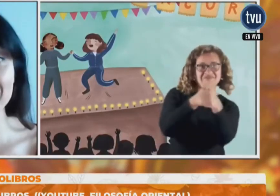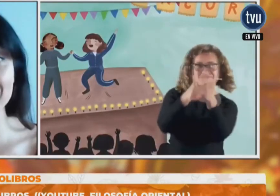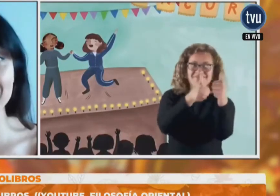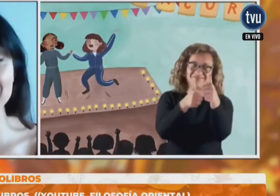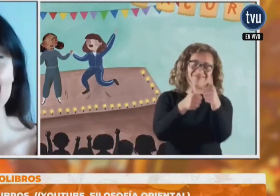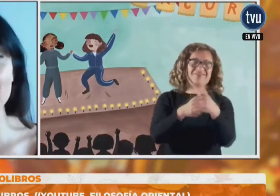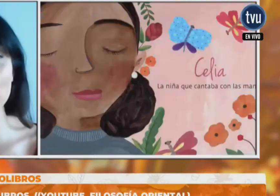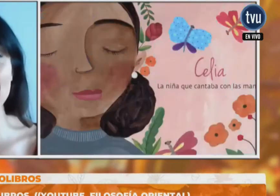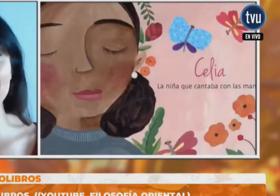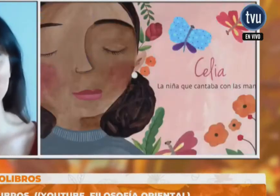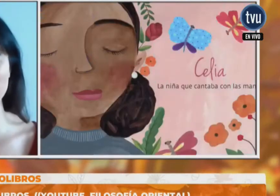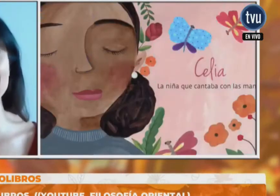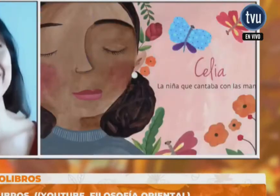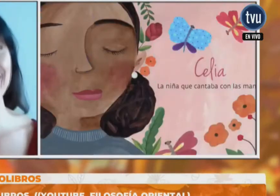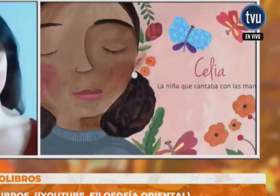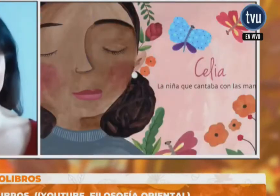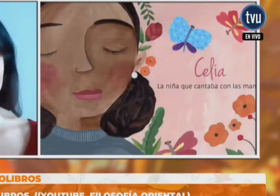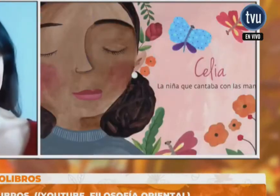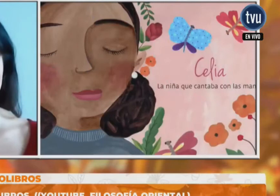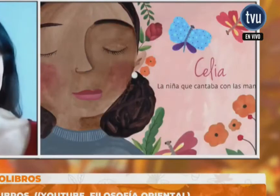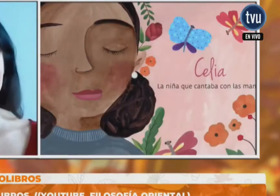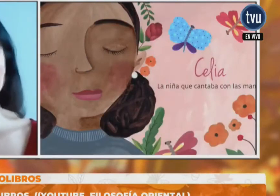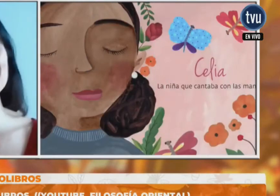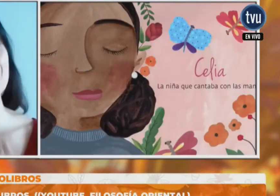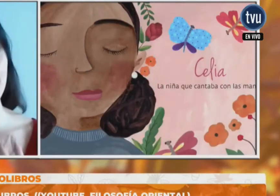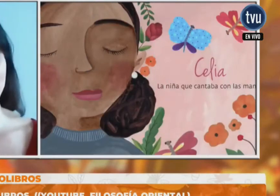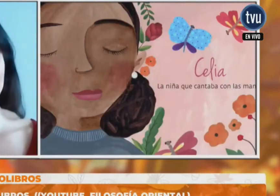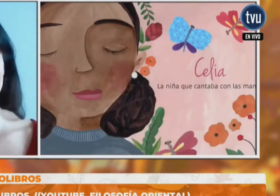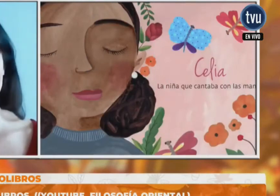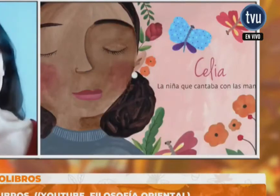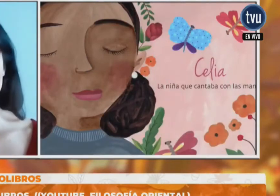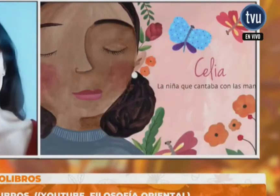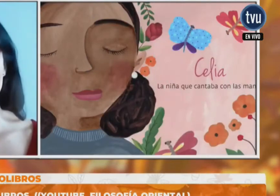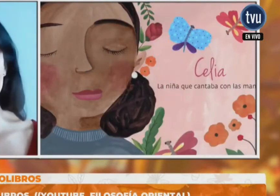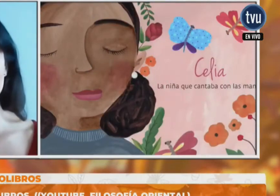sociedad que sea capaz inclusiva, de integrar, aceptar,